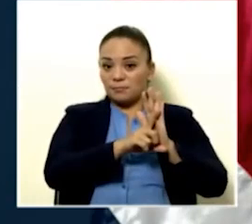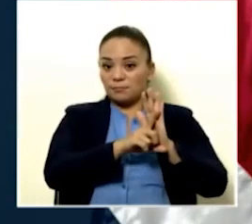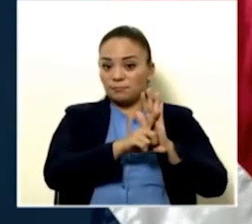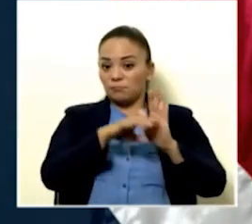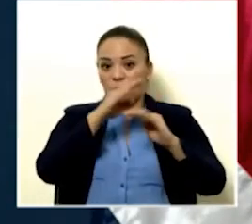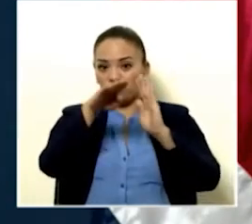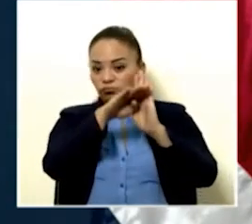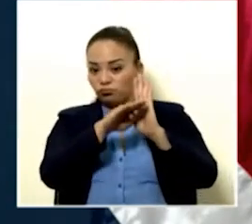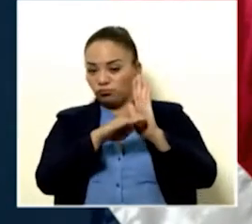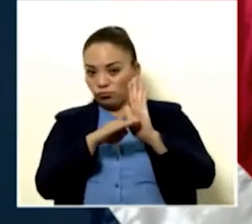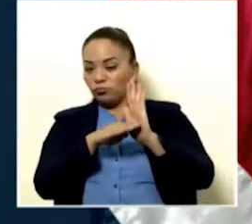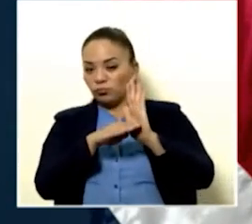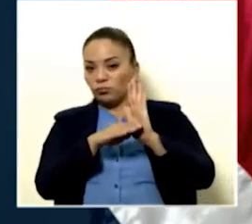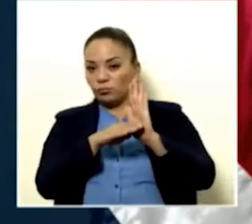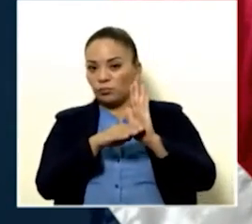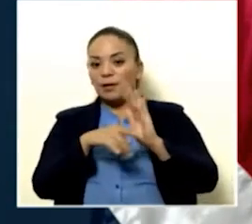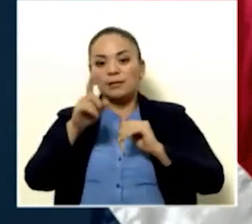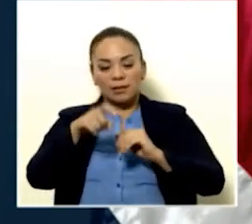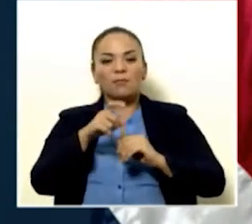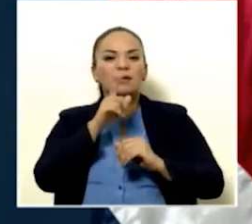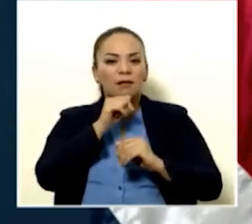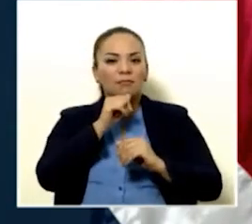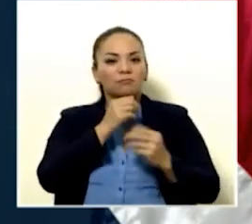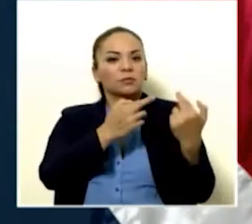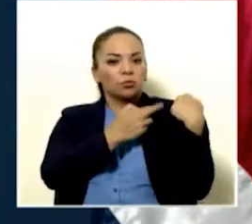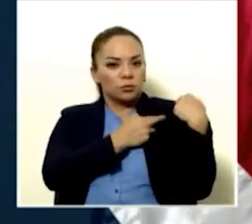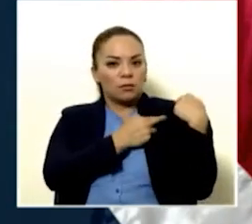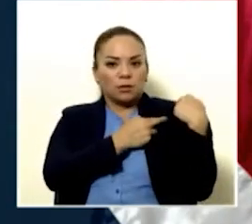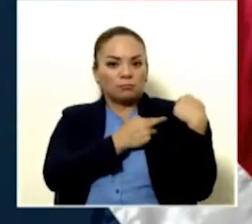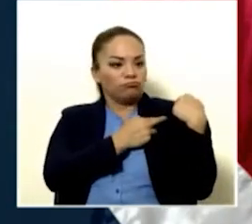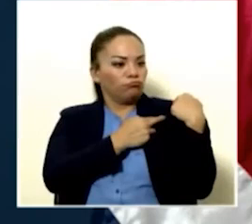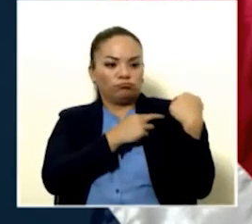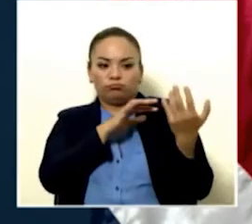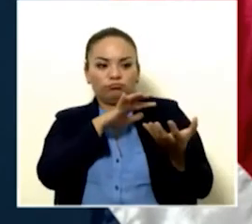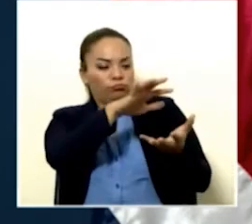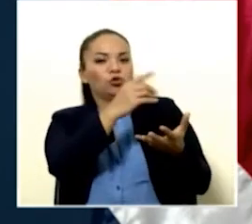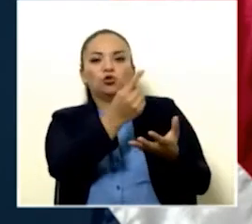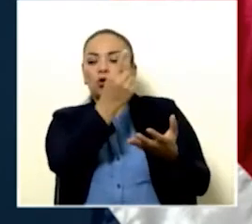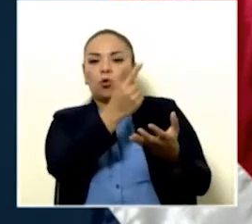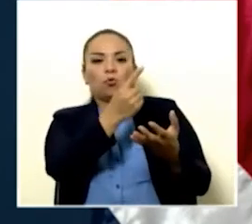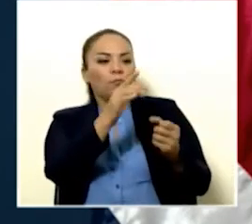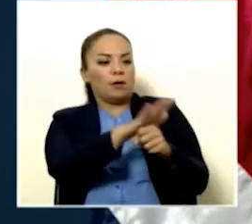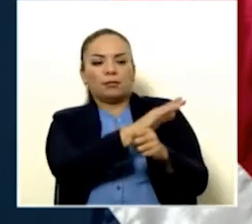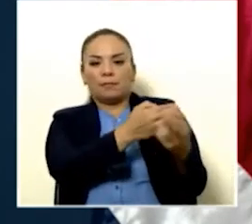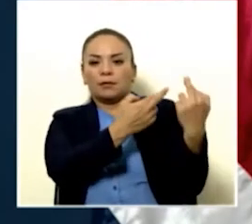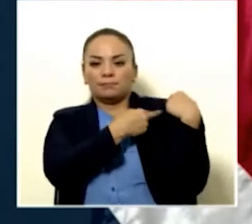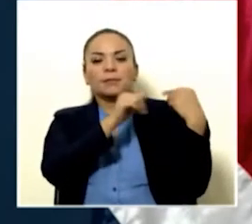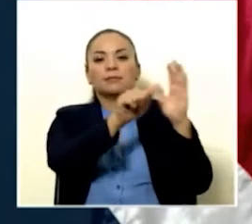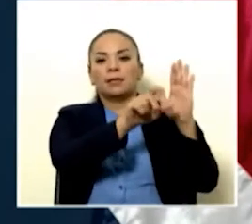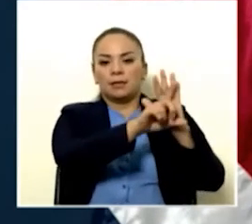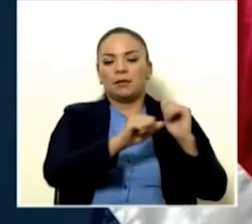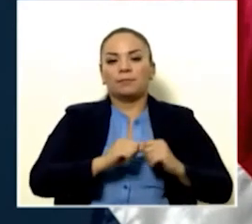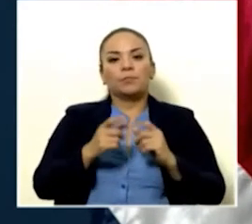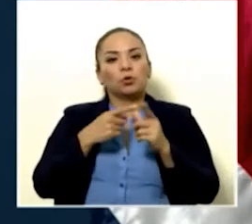ser potestad absoluta del Congreso y las certezas jurídicas son importantes y bajo